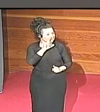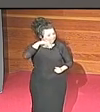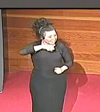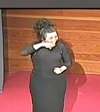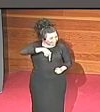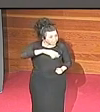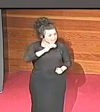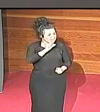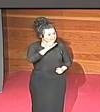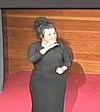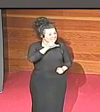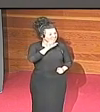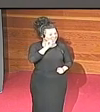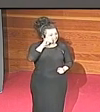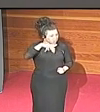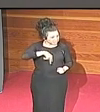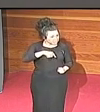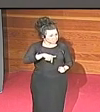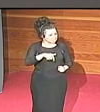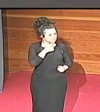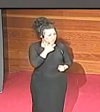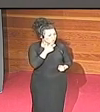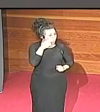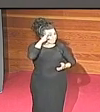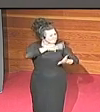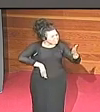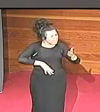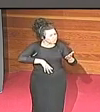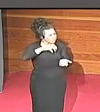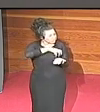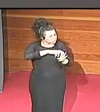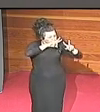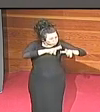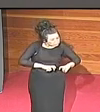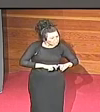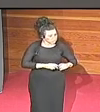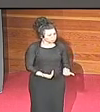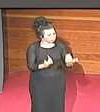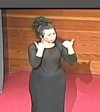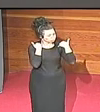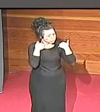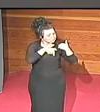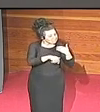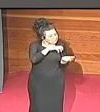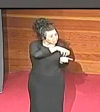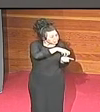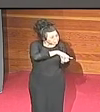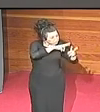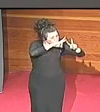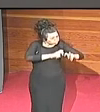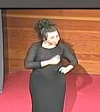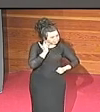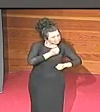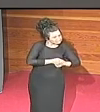Sidop, Barcelona Center for International Affairs zentroko ikertzaile senior elkartua da, baina zentru horretako ikerketa zuzendaria